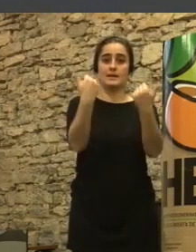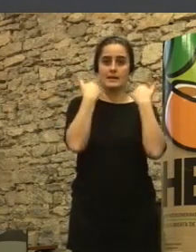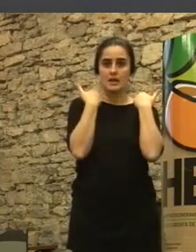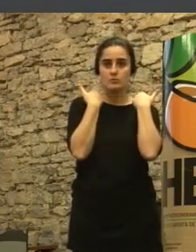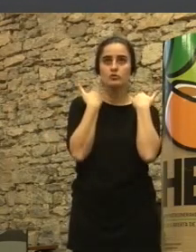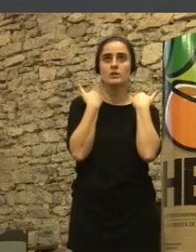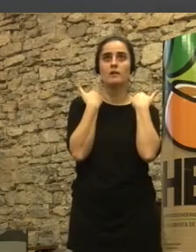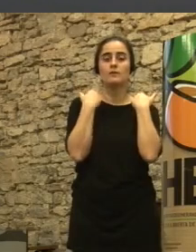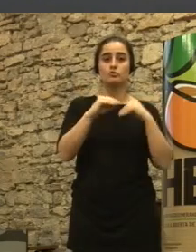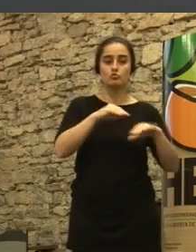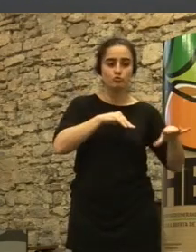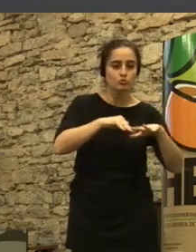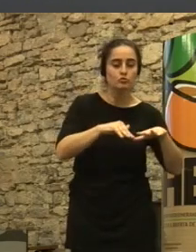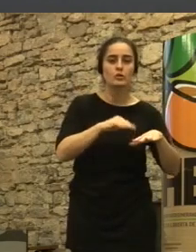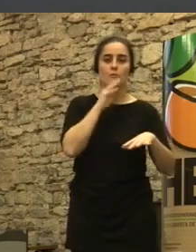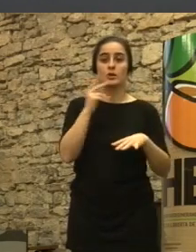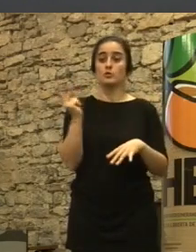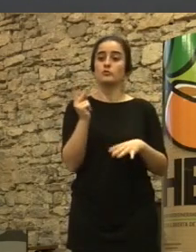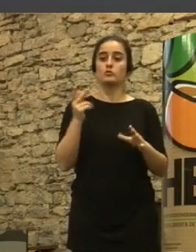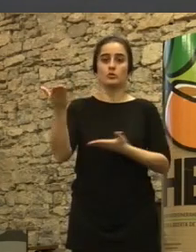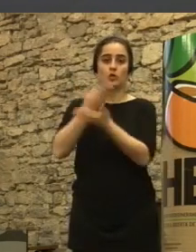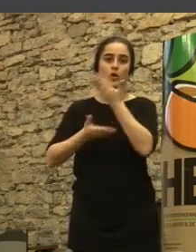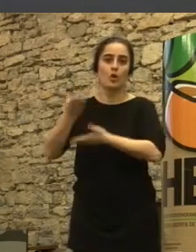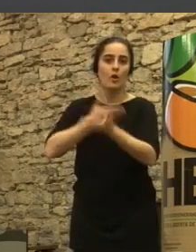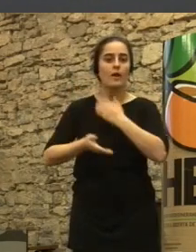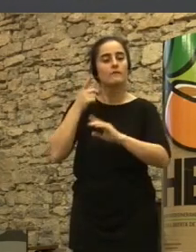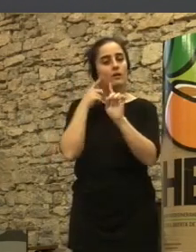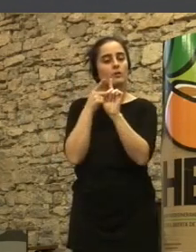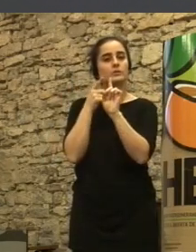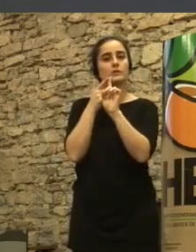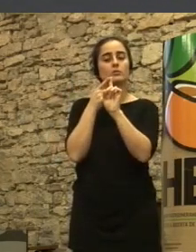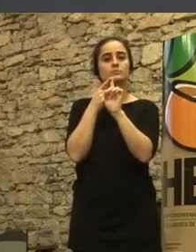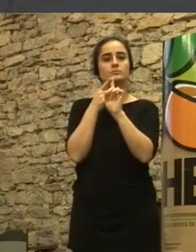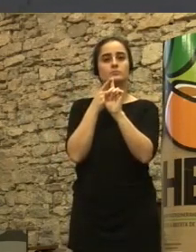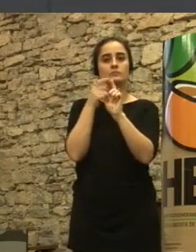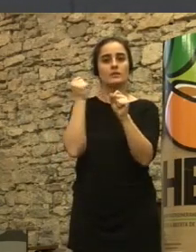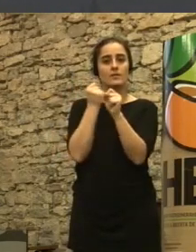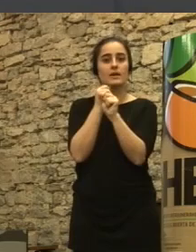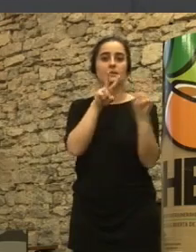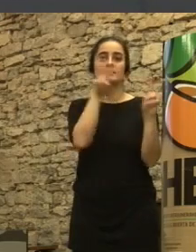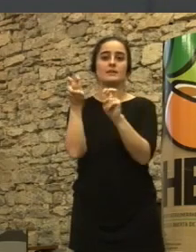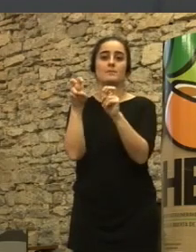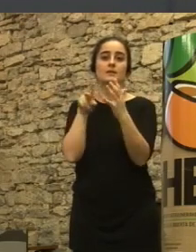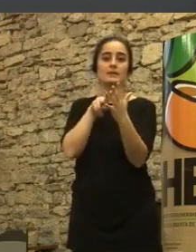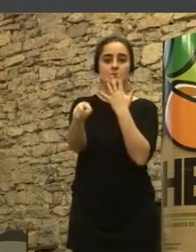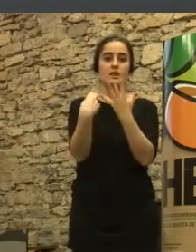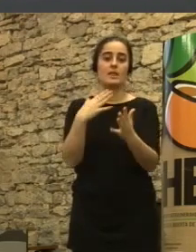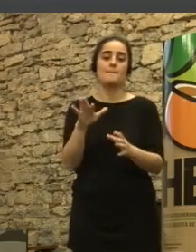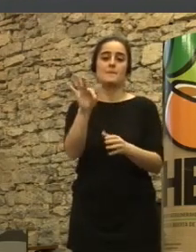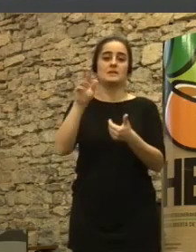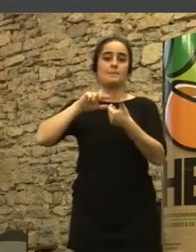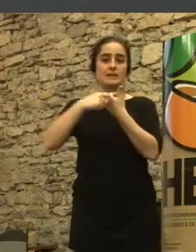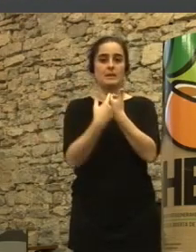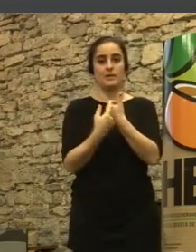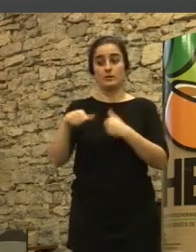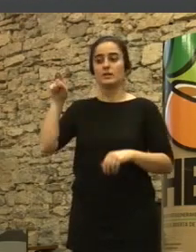que hace, y están haciendo una cosa juntos para trabajar en transparencia y participación. Y viene a España